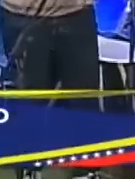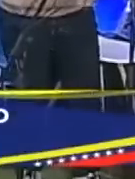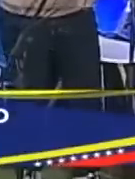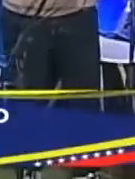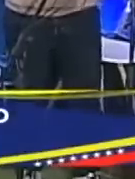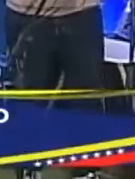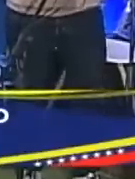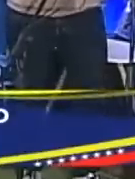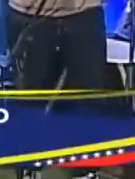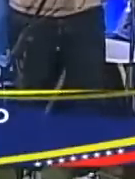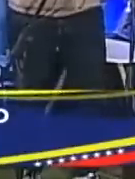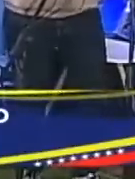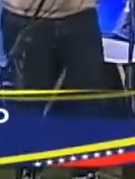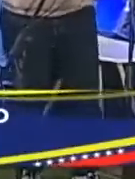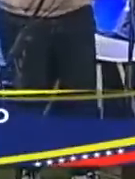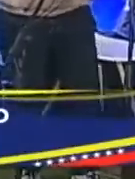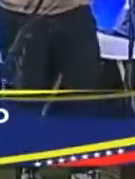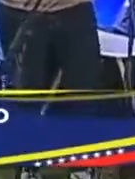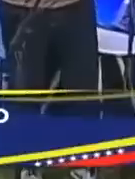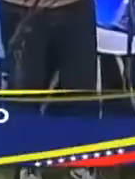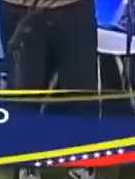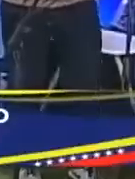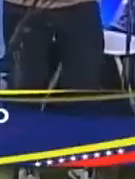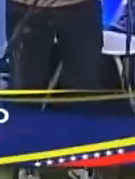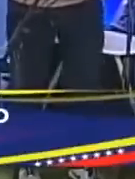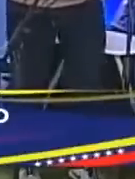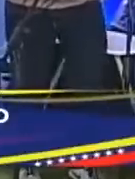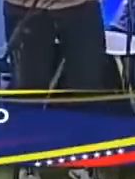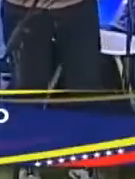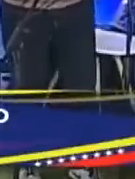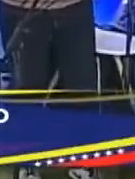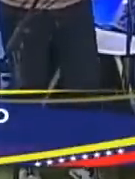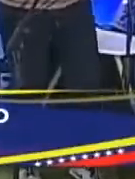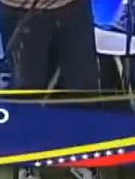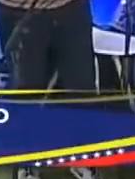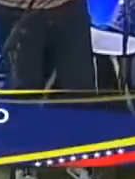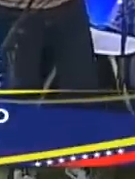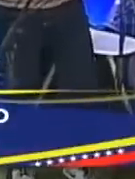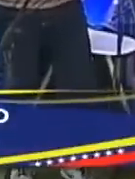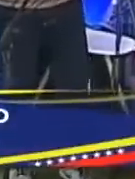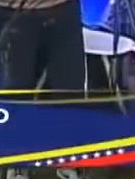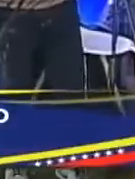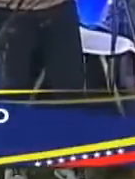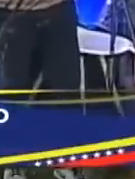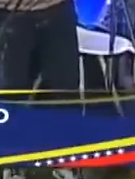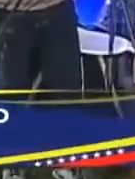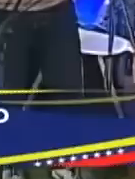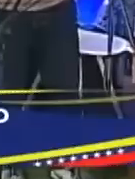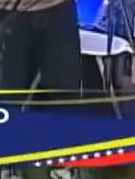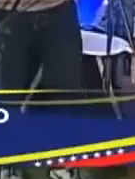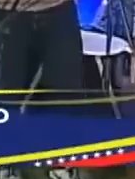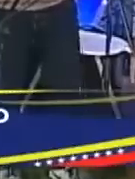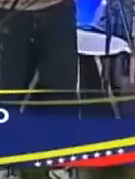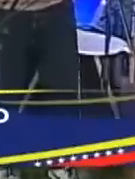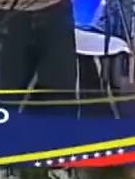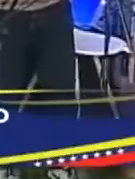allá, vamos a su encuentro. ¡La palma arriba, vamos a ver!